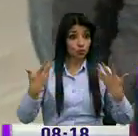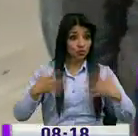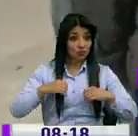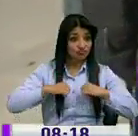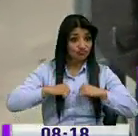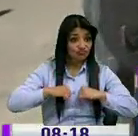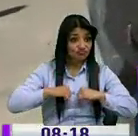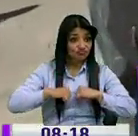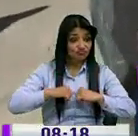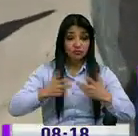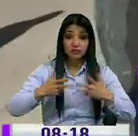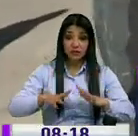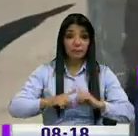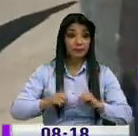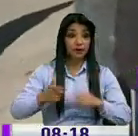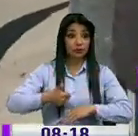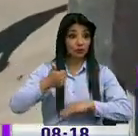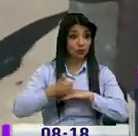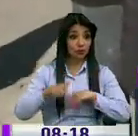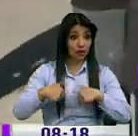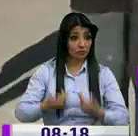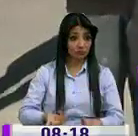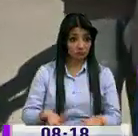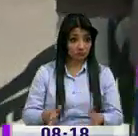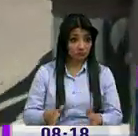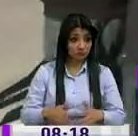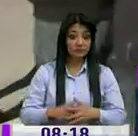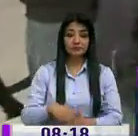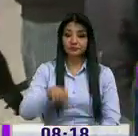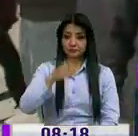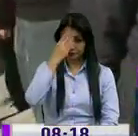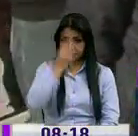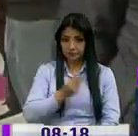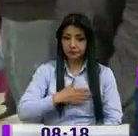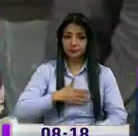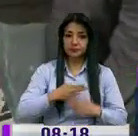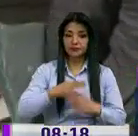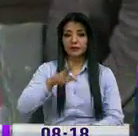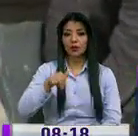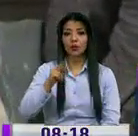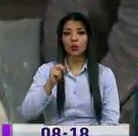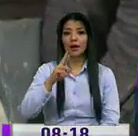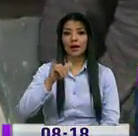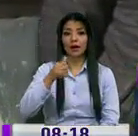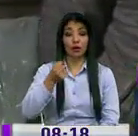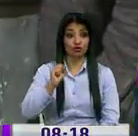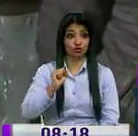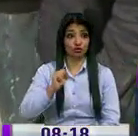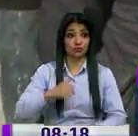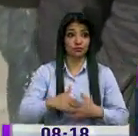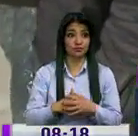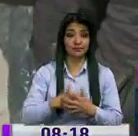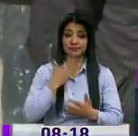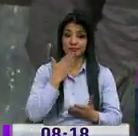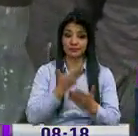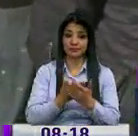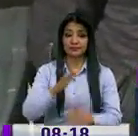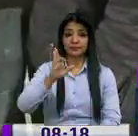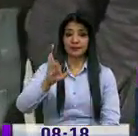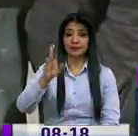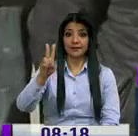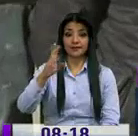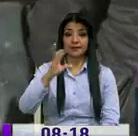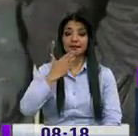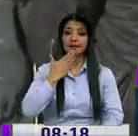gestiones pertinentes, pero la autoridad no llega hasta aquí. Buenos días, mi nombre es Juan Carlos Toapanta y pues agradezco a TVC, el Ministerio